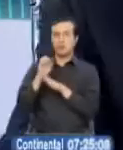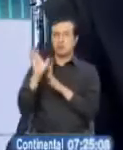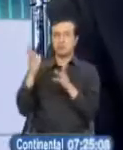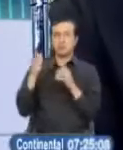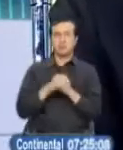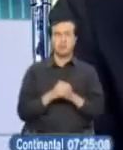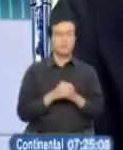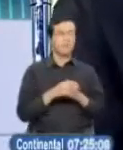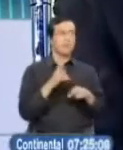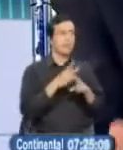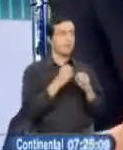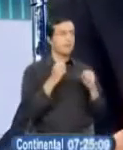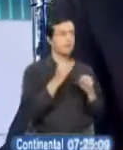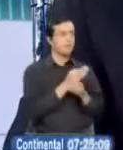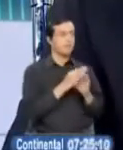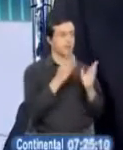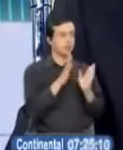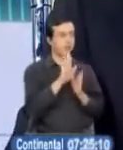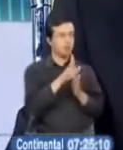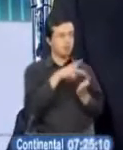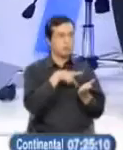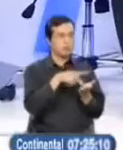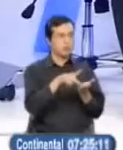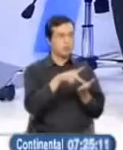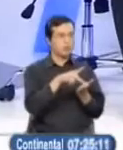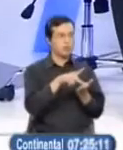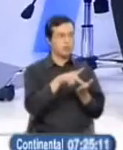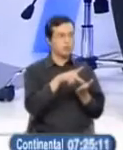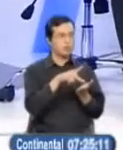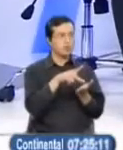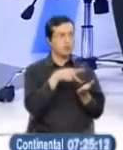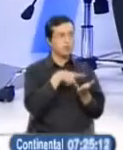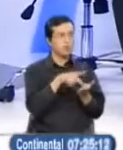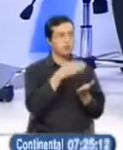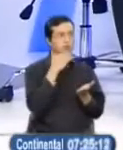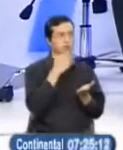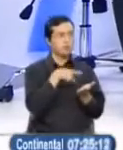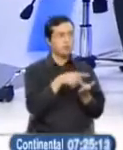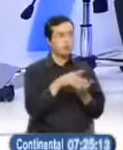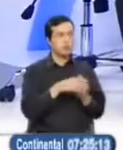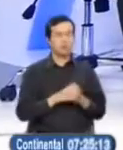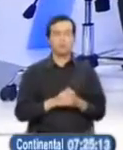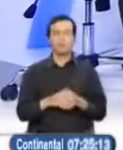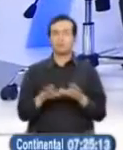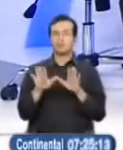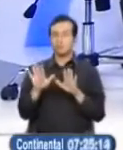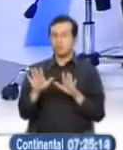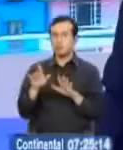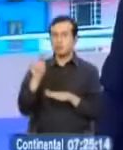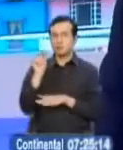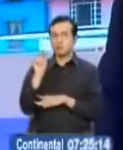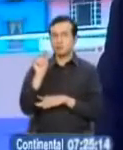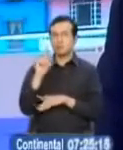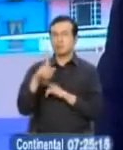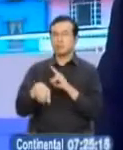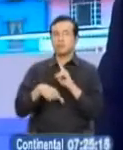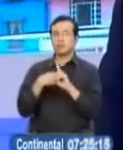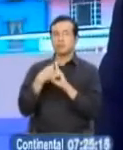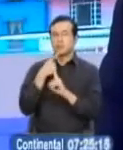¿El exfuncionario pagó, cómo paga la adquisición de la vivienda? Además, perdón un segundo,